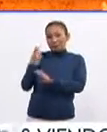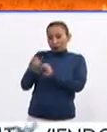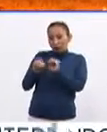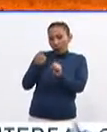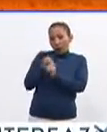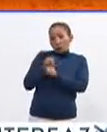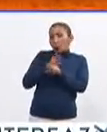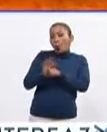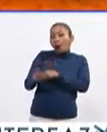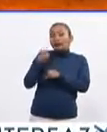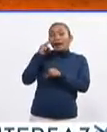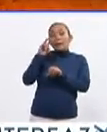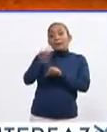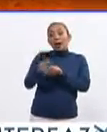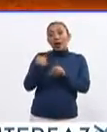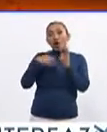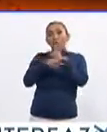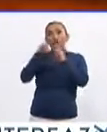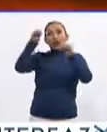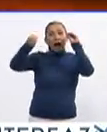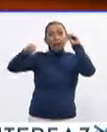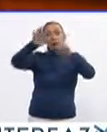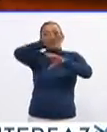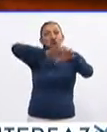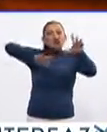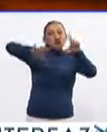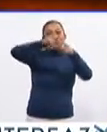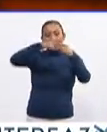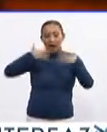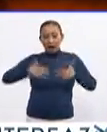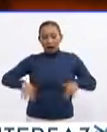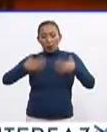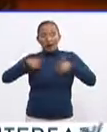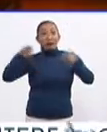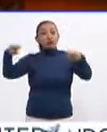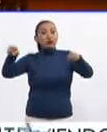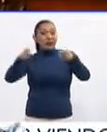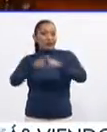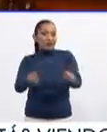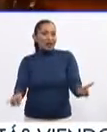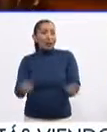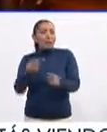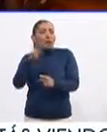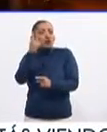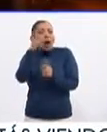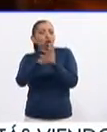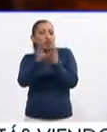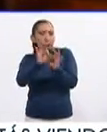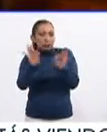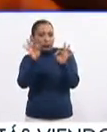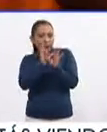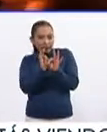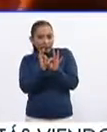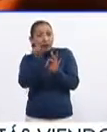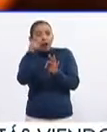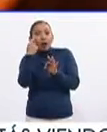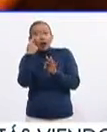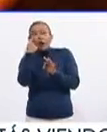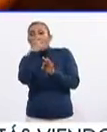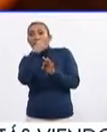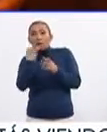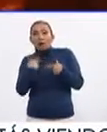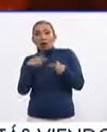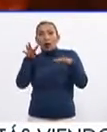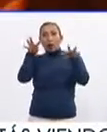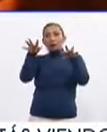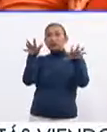25 años se muestran en elementos como la escenografía, el vestuario y la música, pero hay algo muy importante. Los ojos del